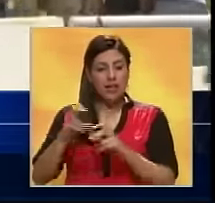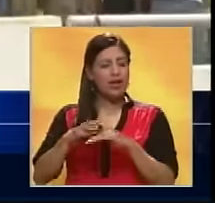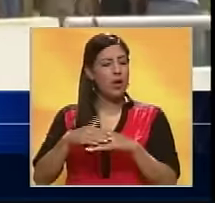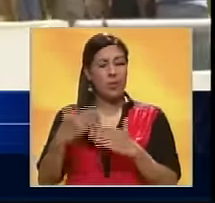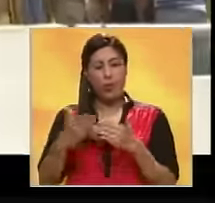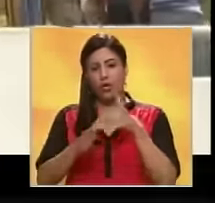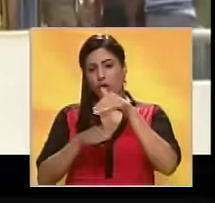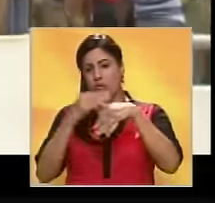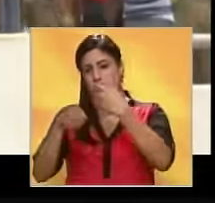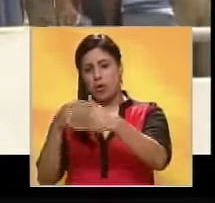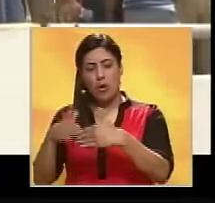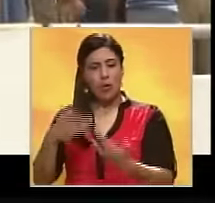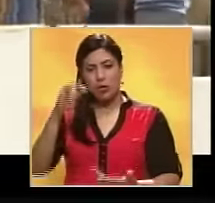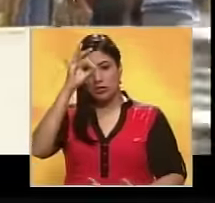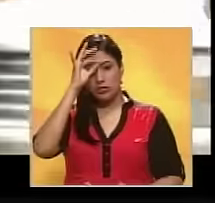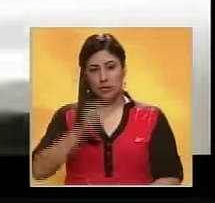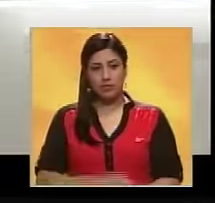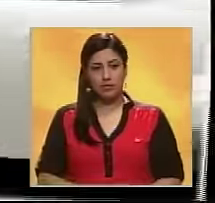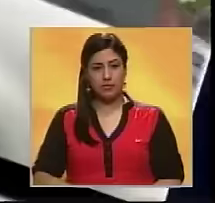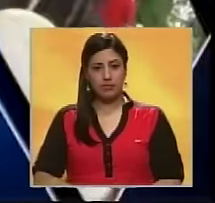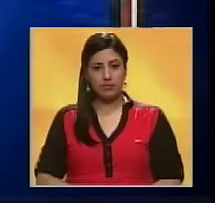las causas del accidente.